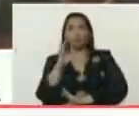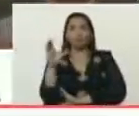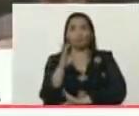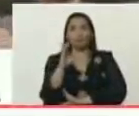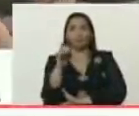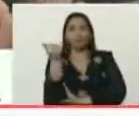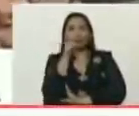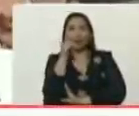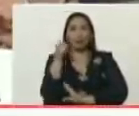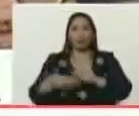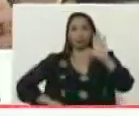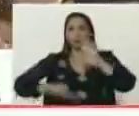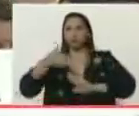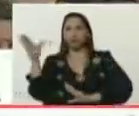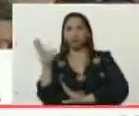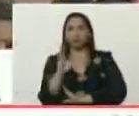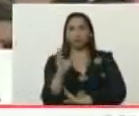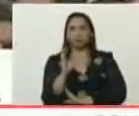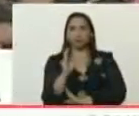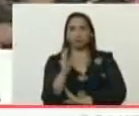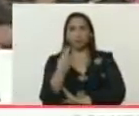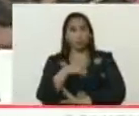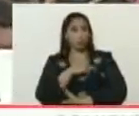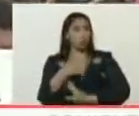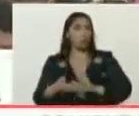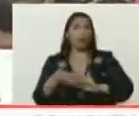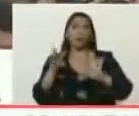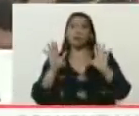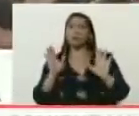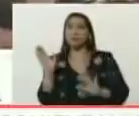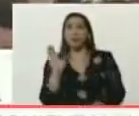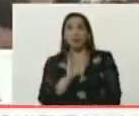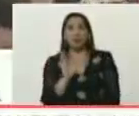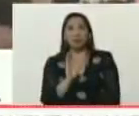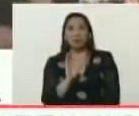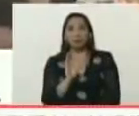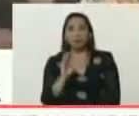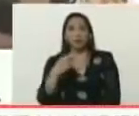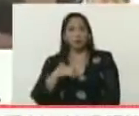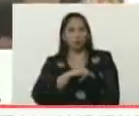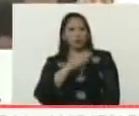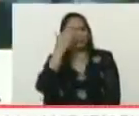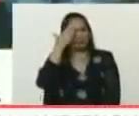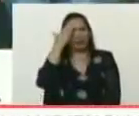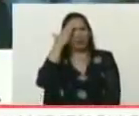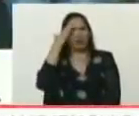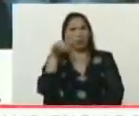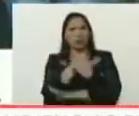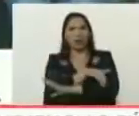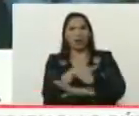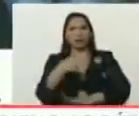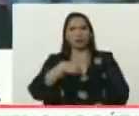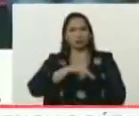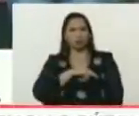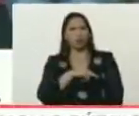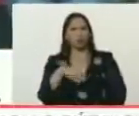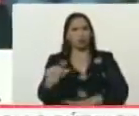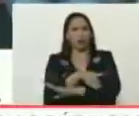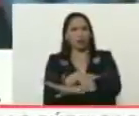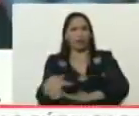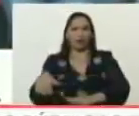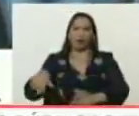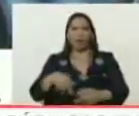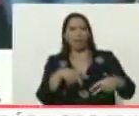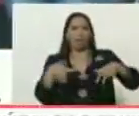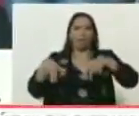El sábado, nos vamos para Caracas. Nosotros sabemos de calle porque nosotros somos callejeros.